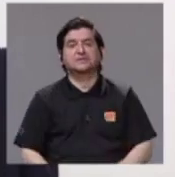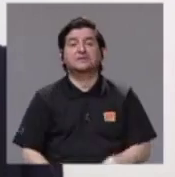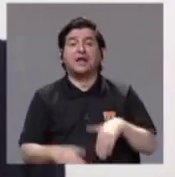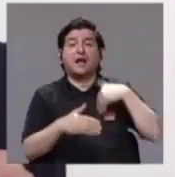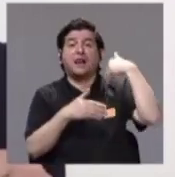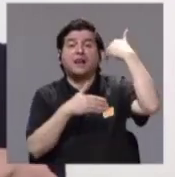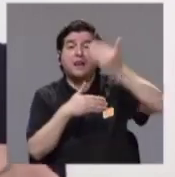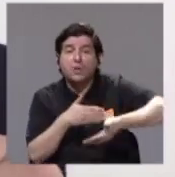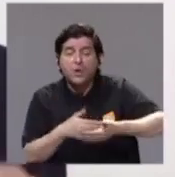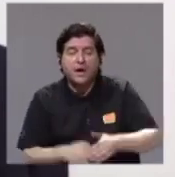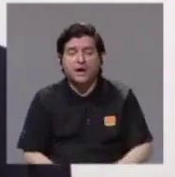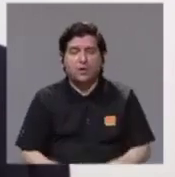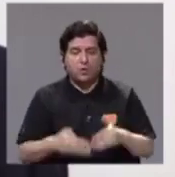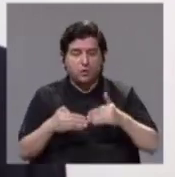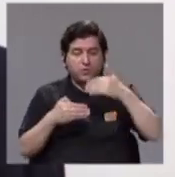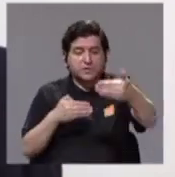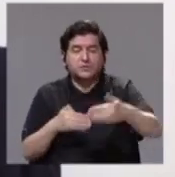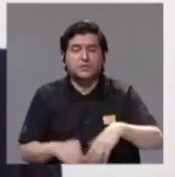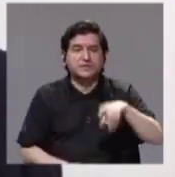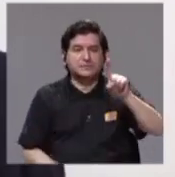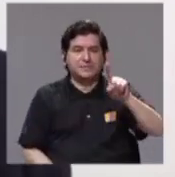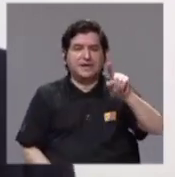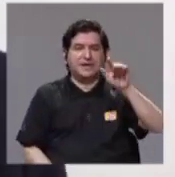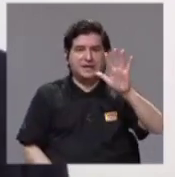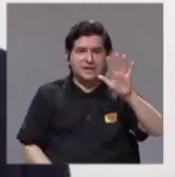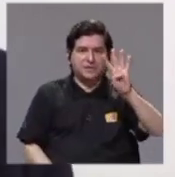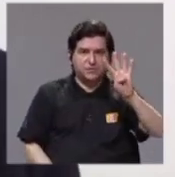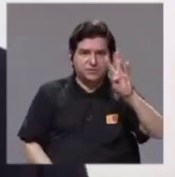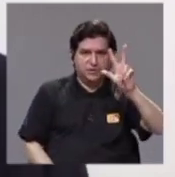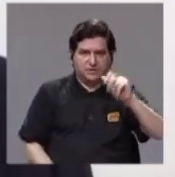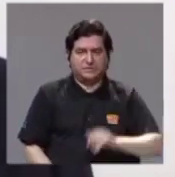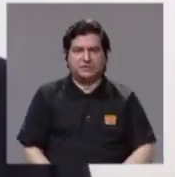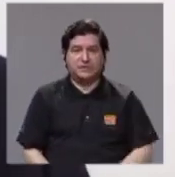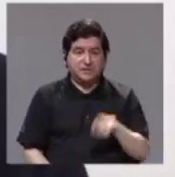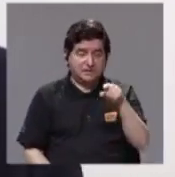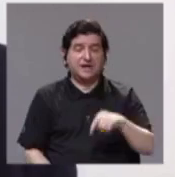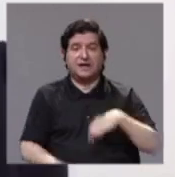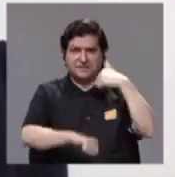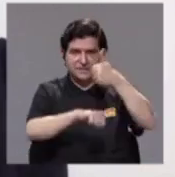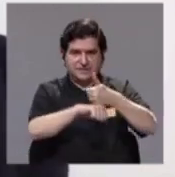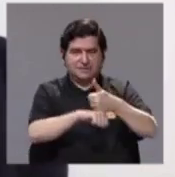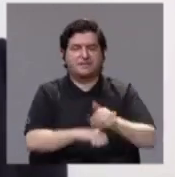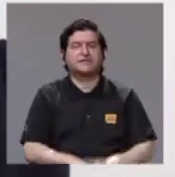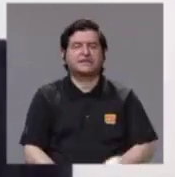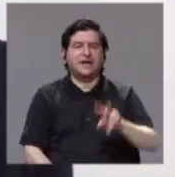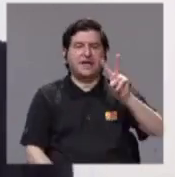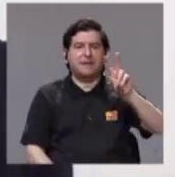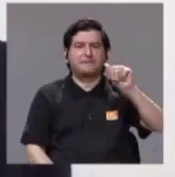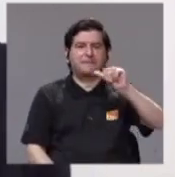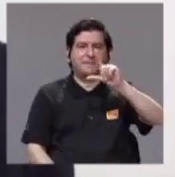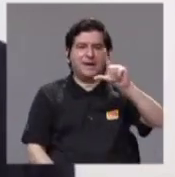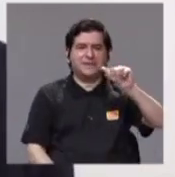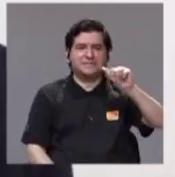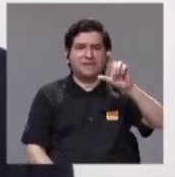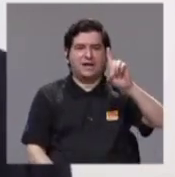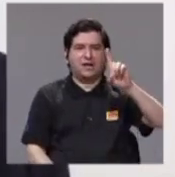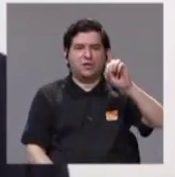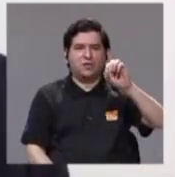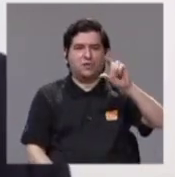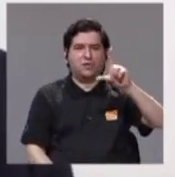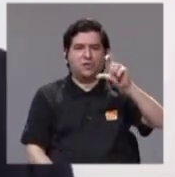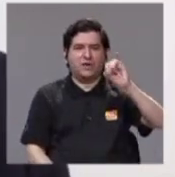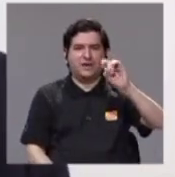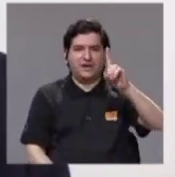Conquistador. Y luego, a partir de 1543, se instala en Valladolid Hernán Cortés